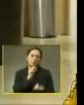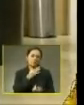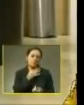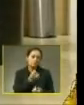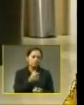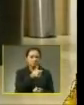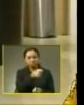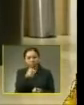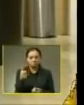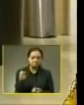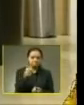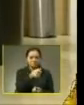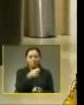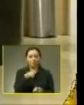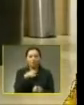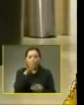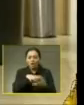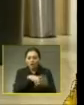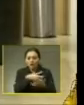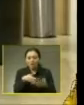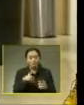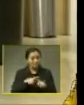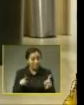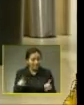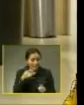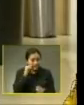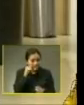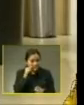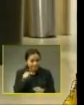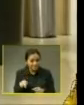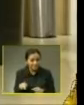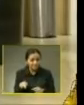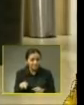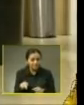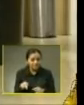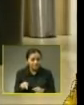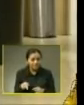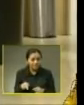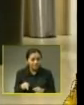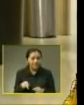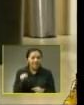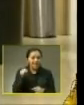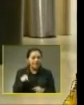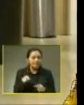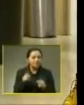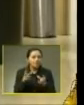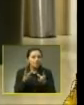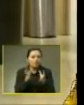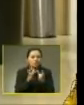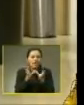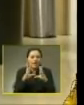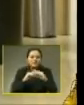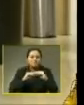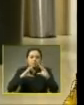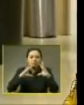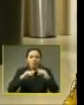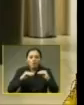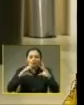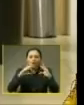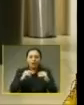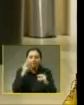qué horarios, pero los niños que son una esponja de conocimiento, los